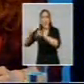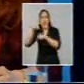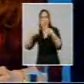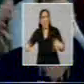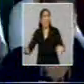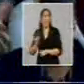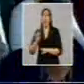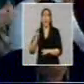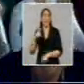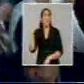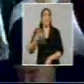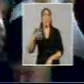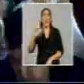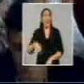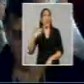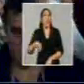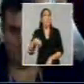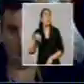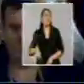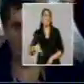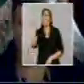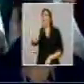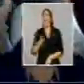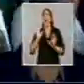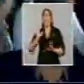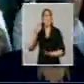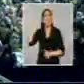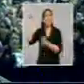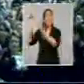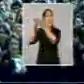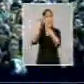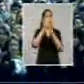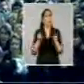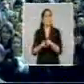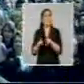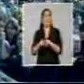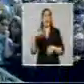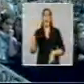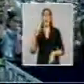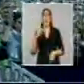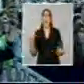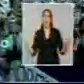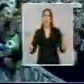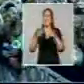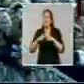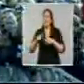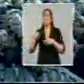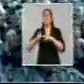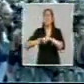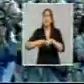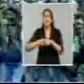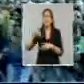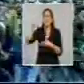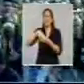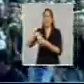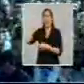Será necesario, como corresponde en todo país, una discusión parlamentaria